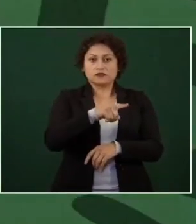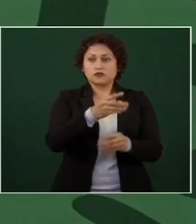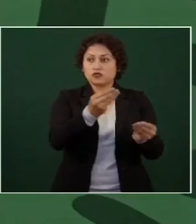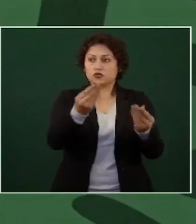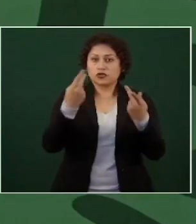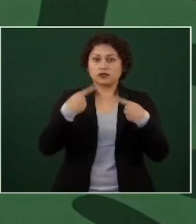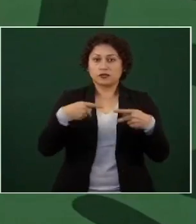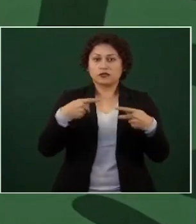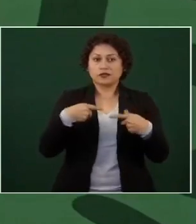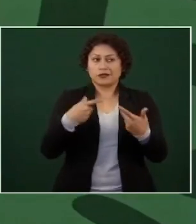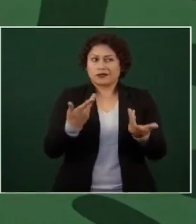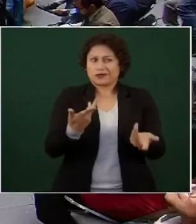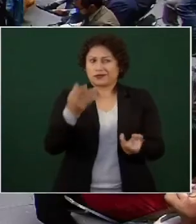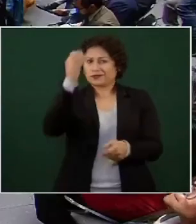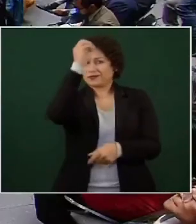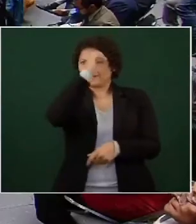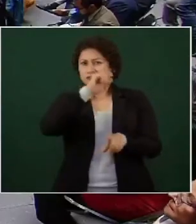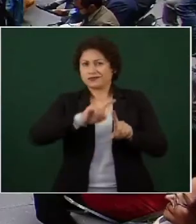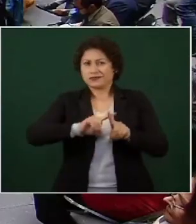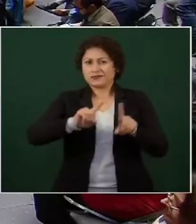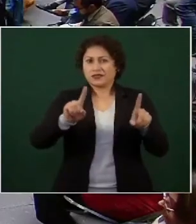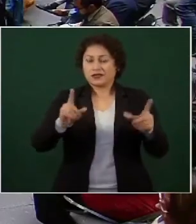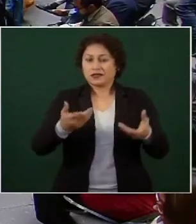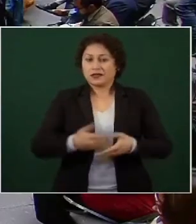Muchos, muchos.